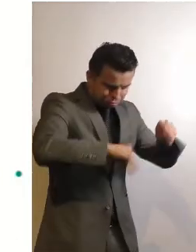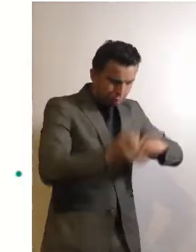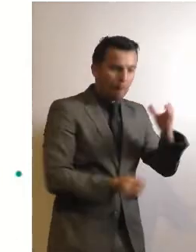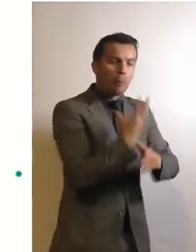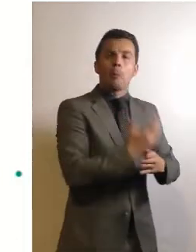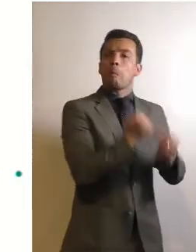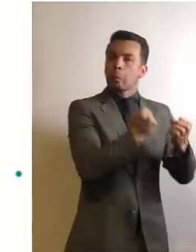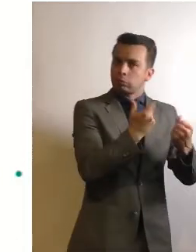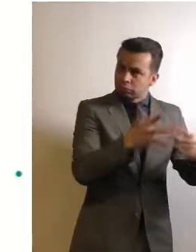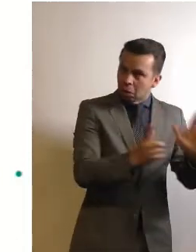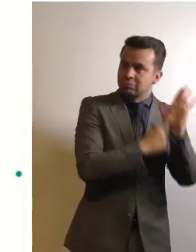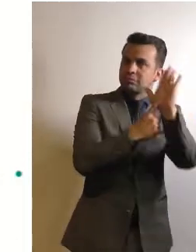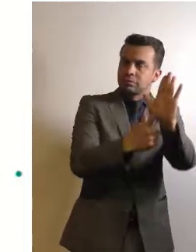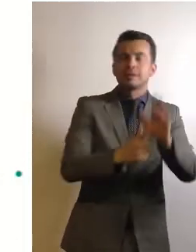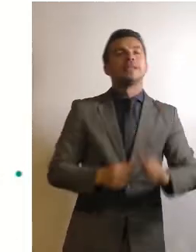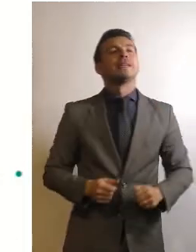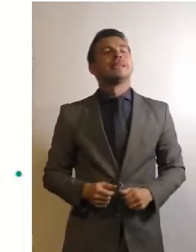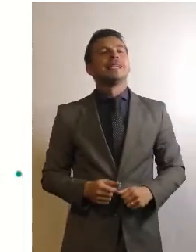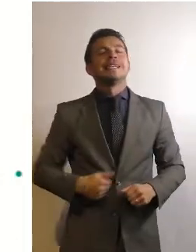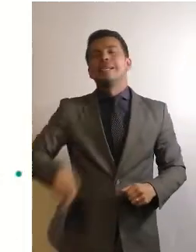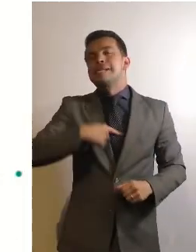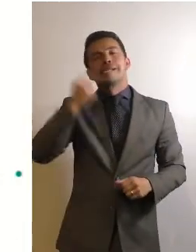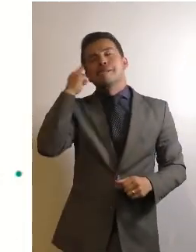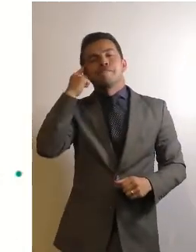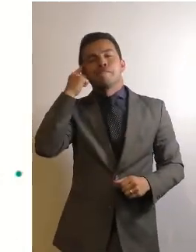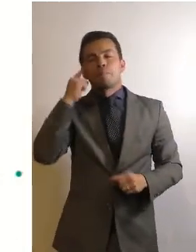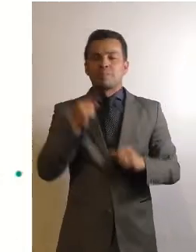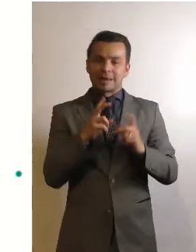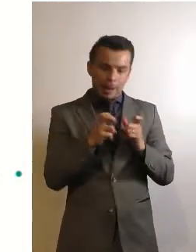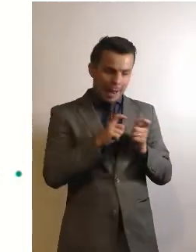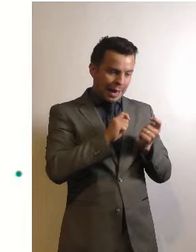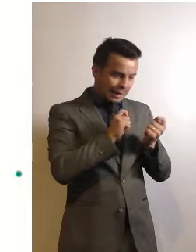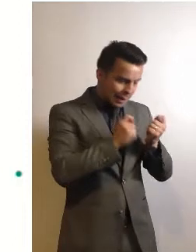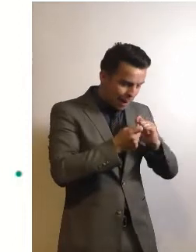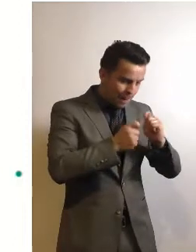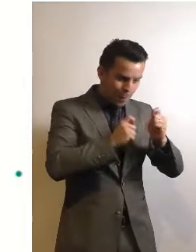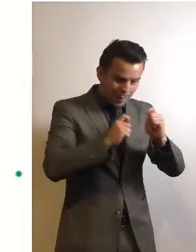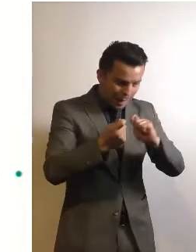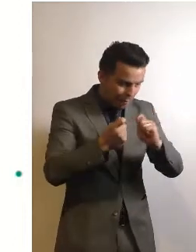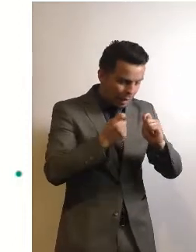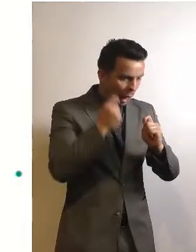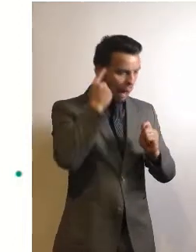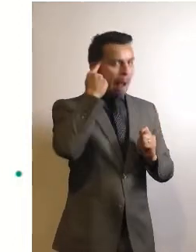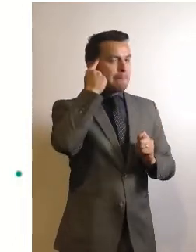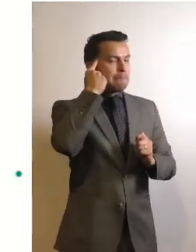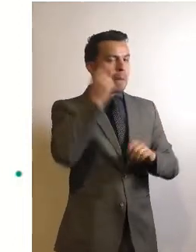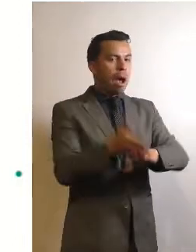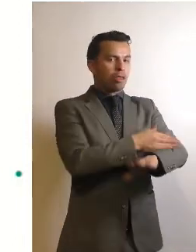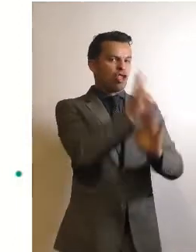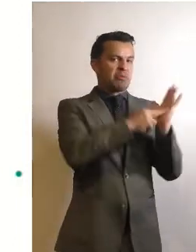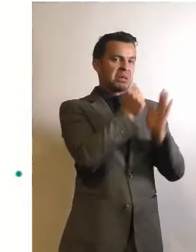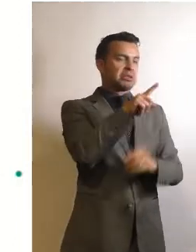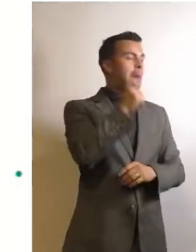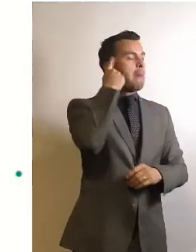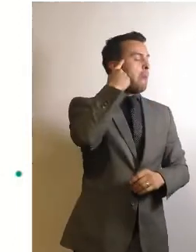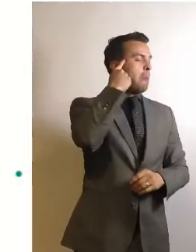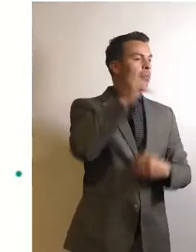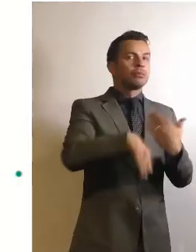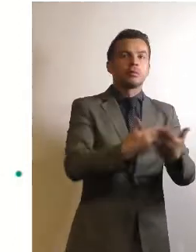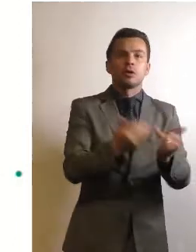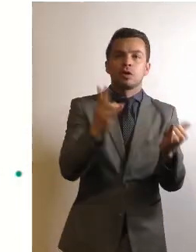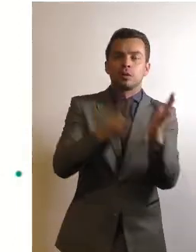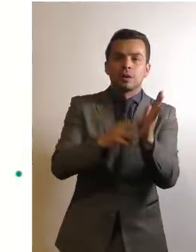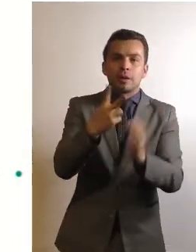teníamos pensado generar tantos cambios en temas de trabajo mediado por tecnologías, uso de